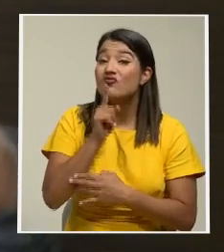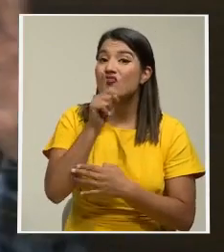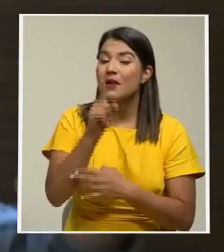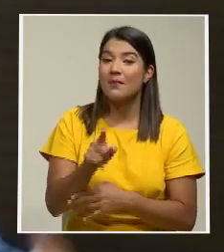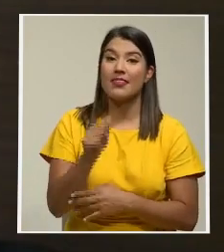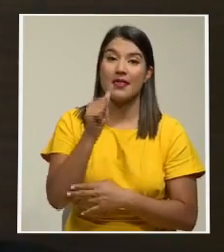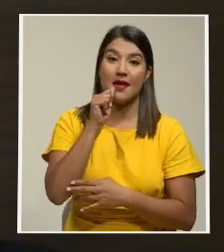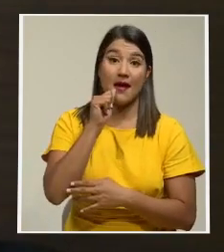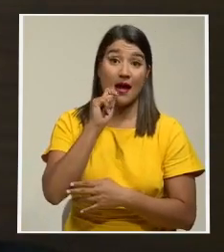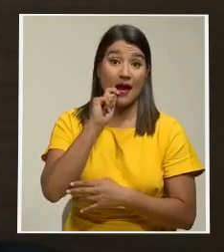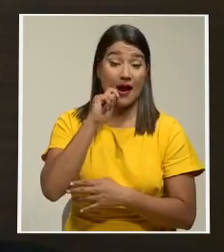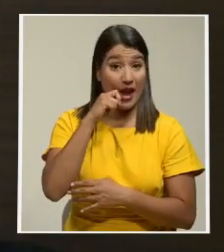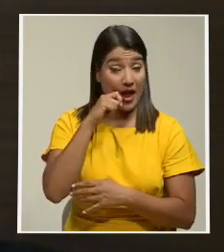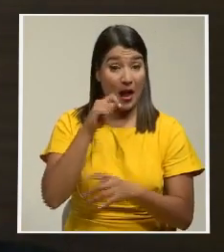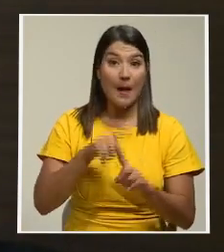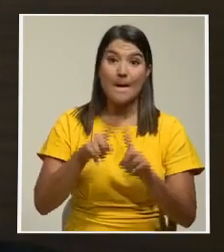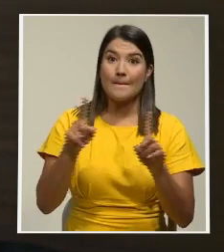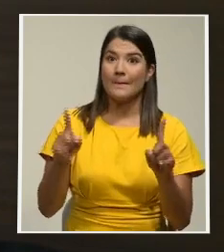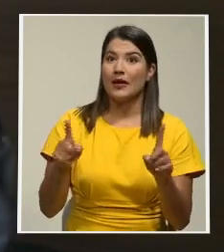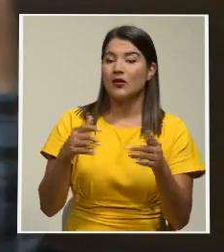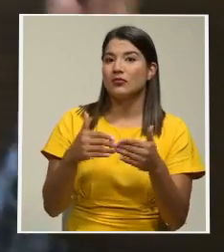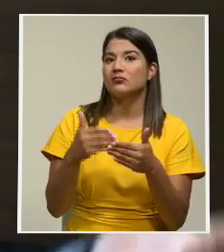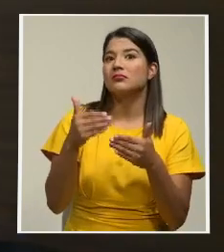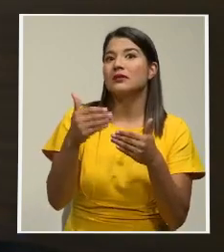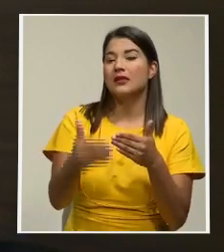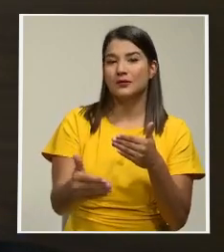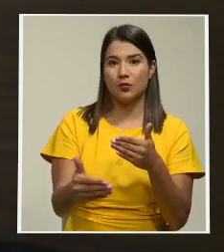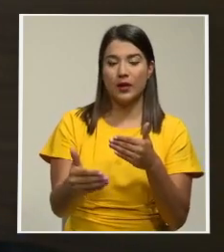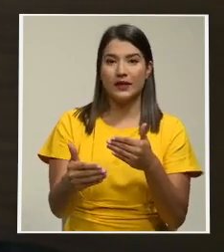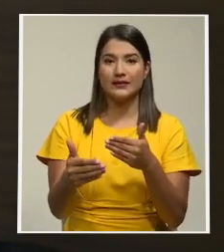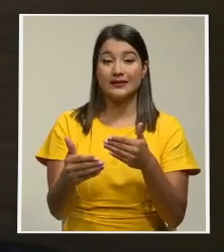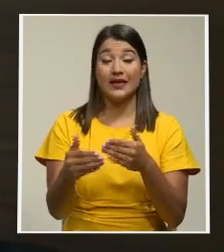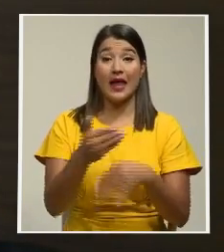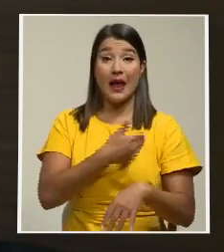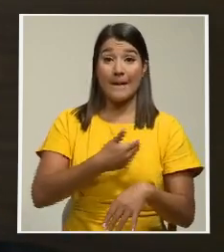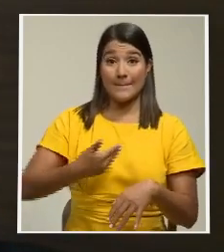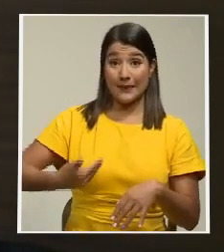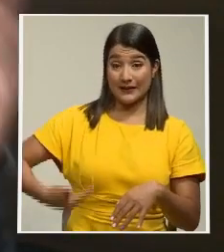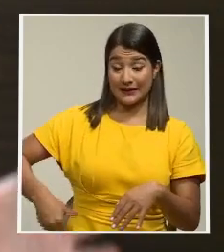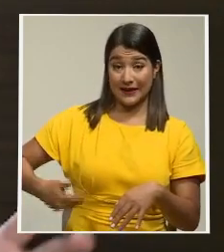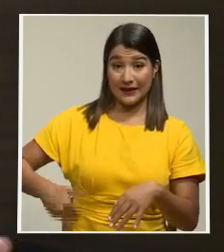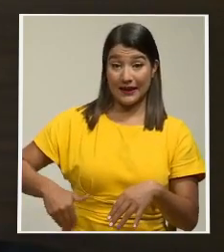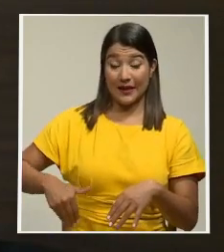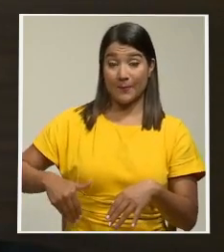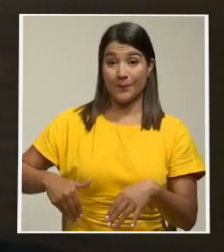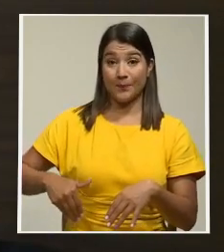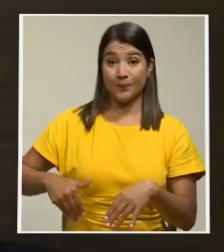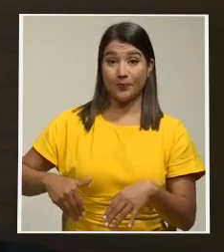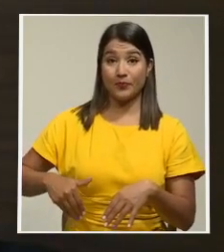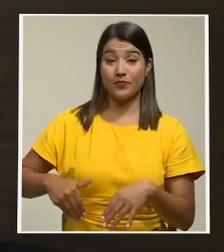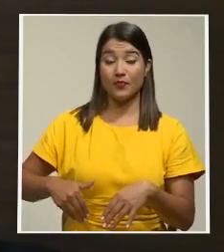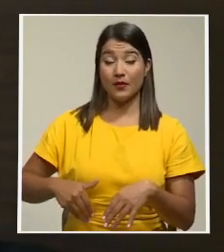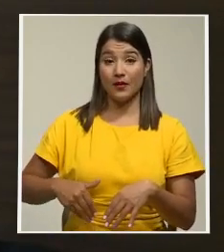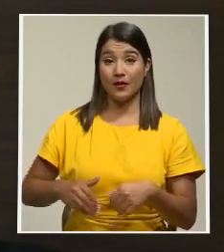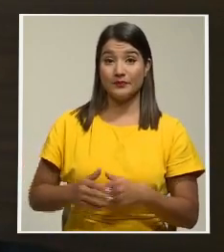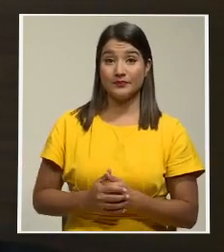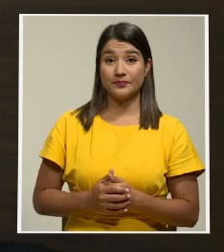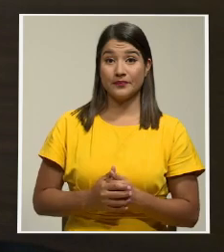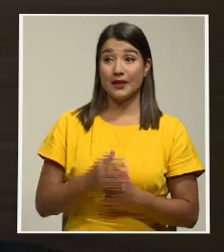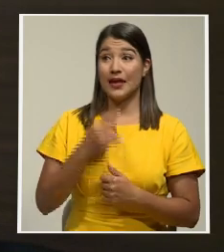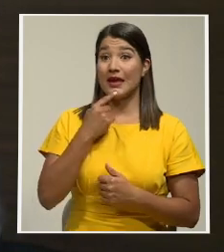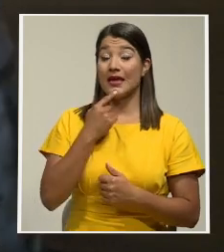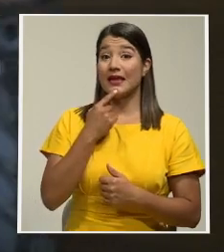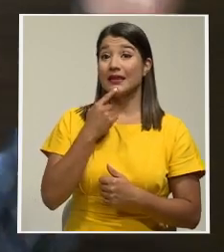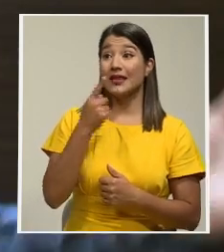embargo, después ocurrieron esta serie de hechos donde horas después el presidente decía que él tenía la